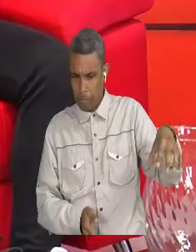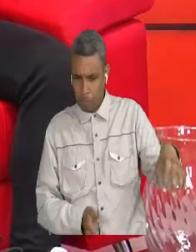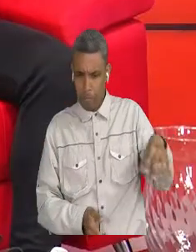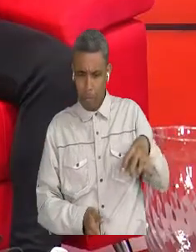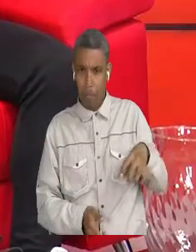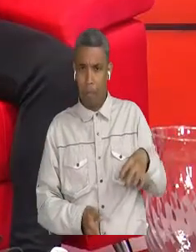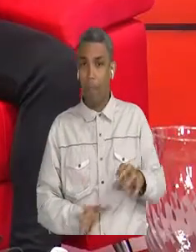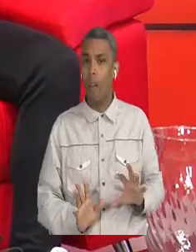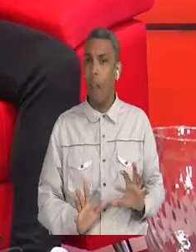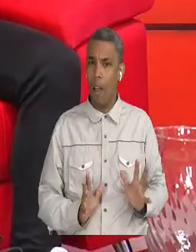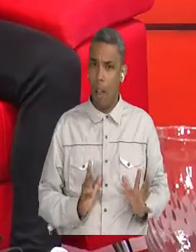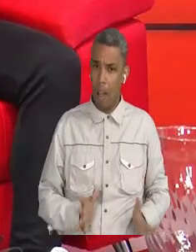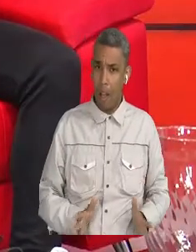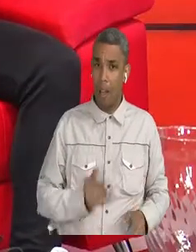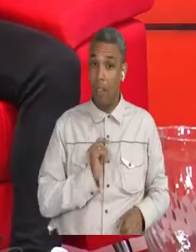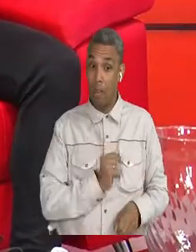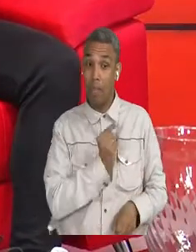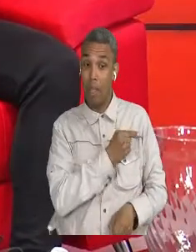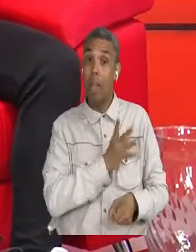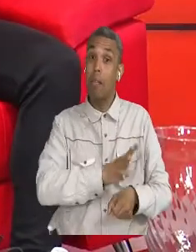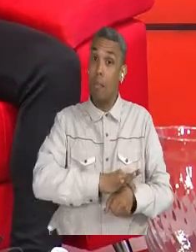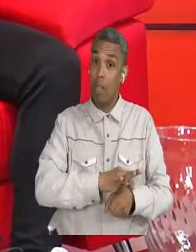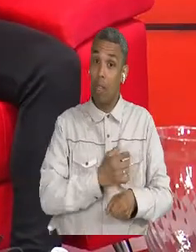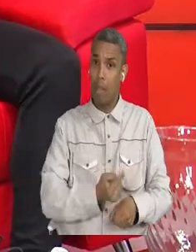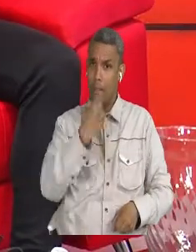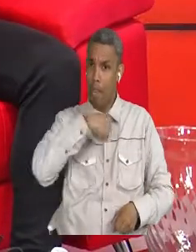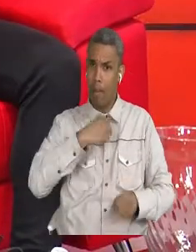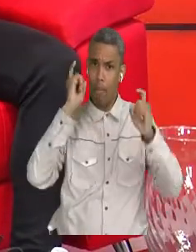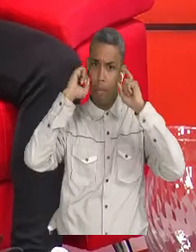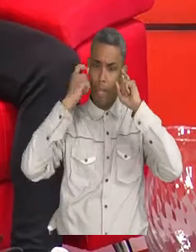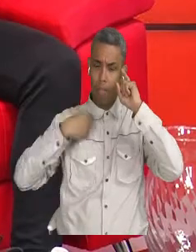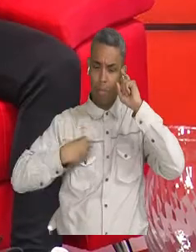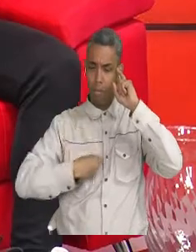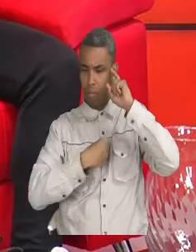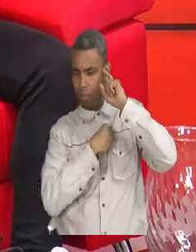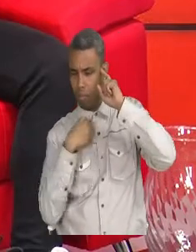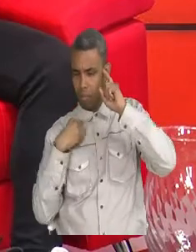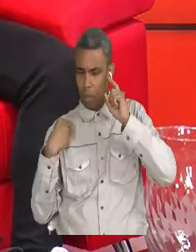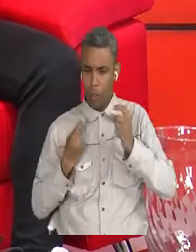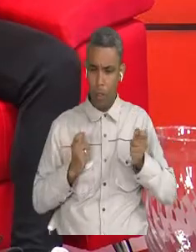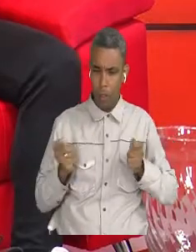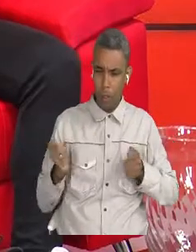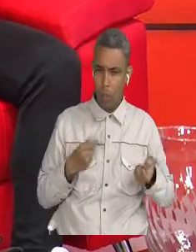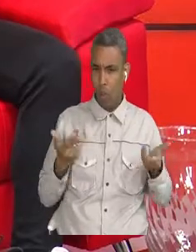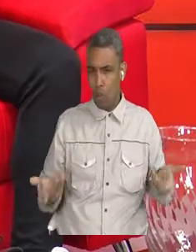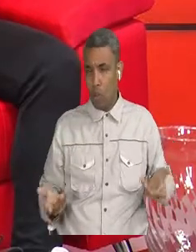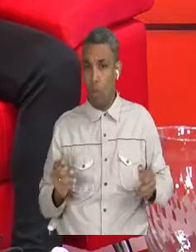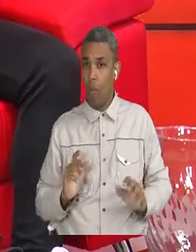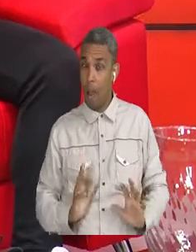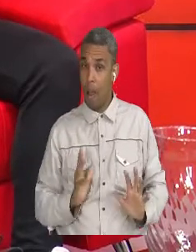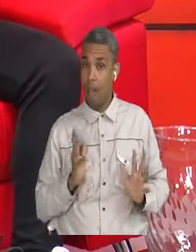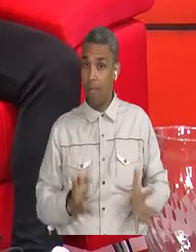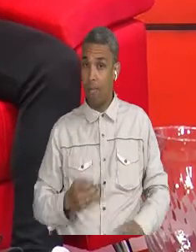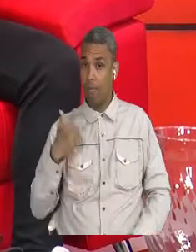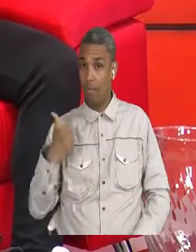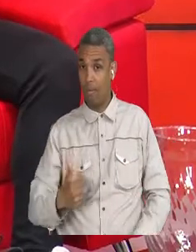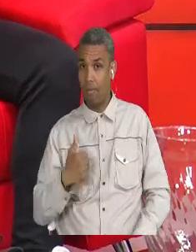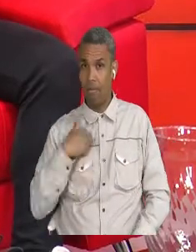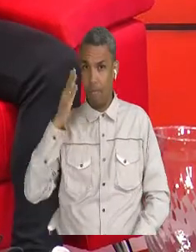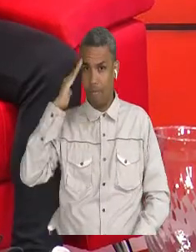van a estar valorados por un médico, que es el que va a llevar como su control desde que usted inicia todo